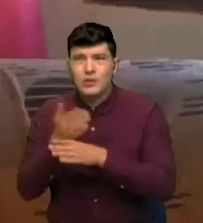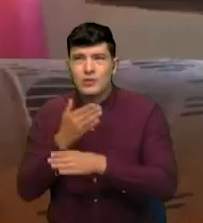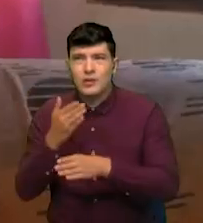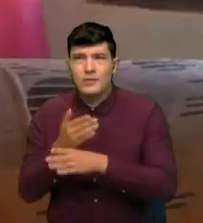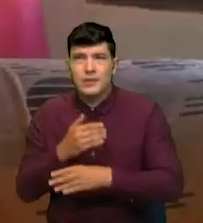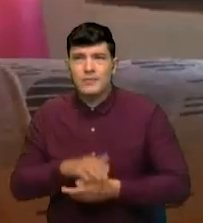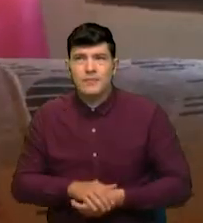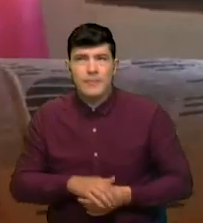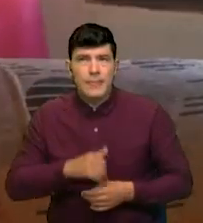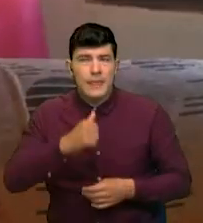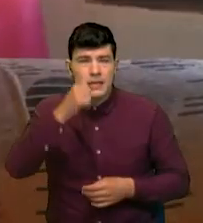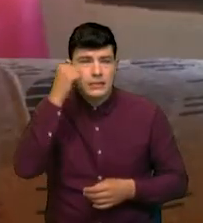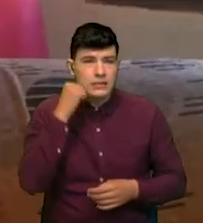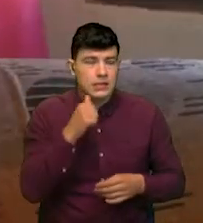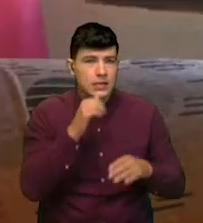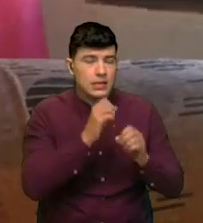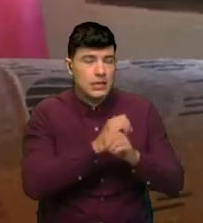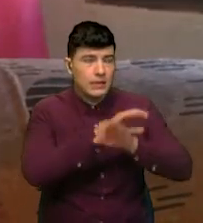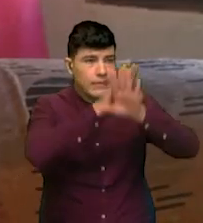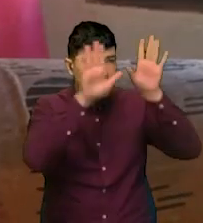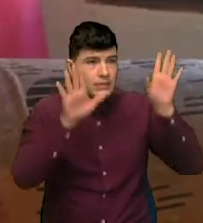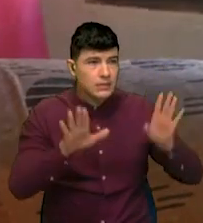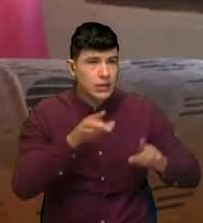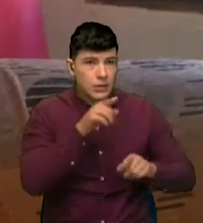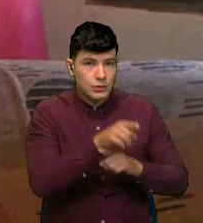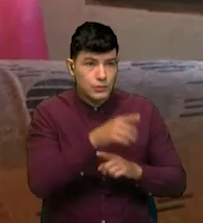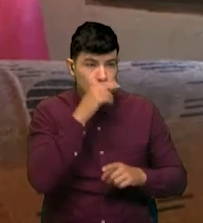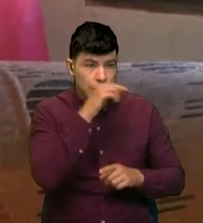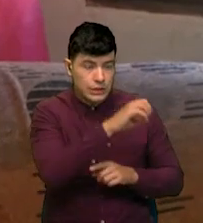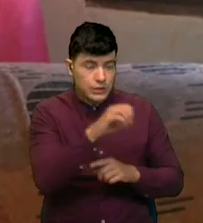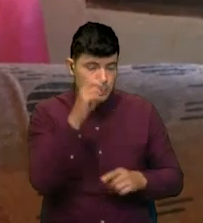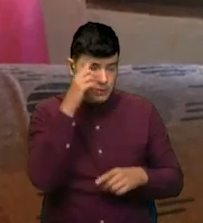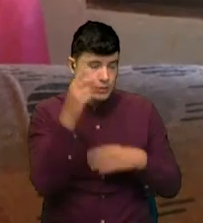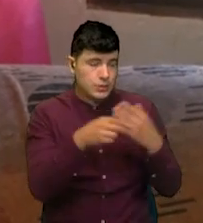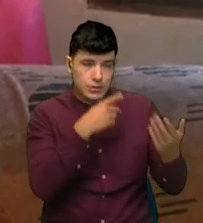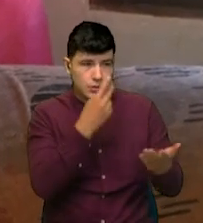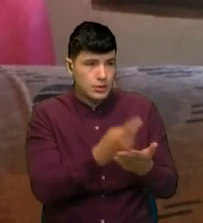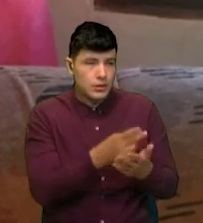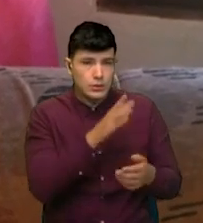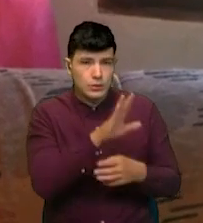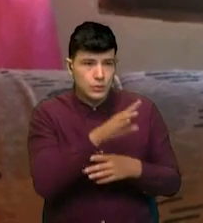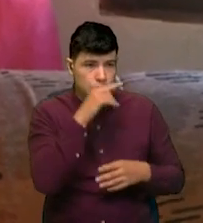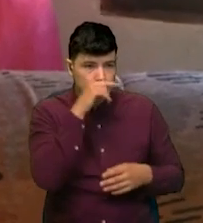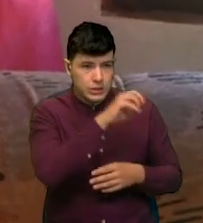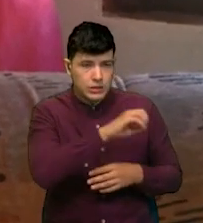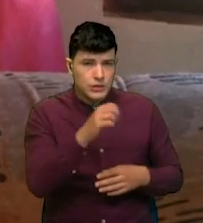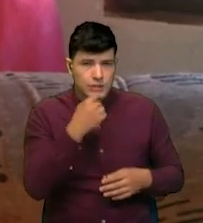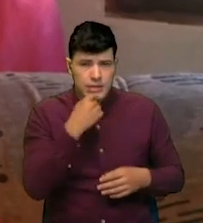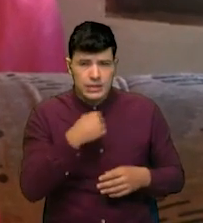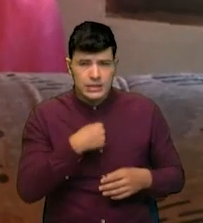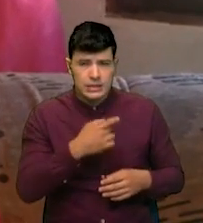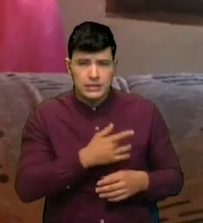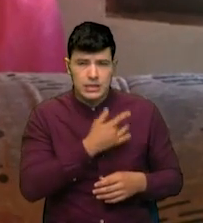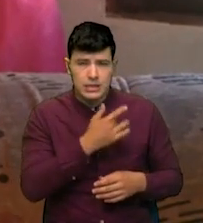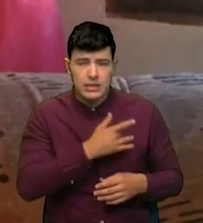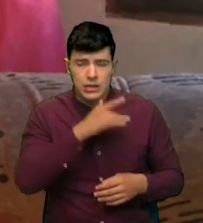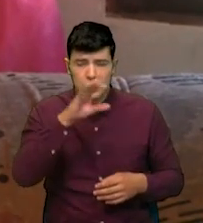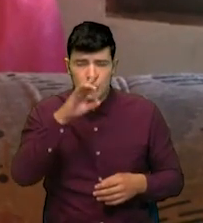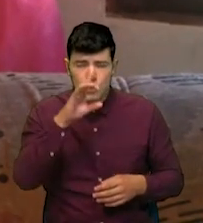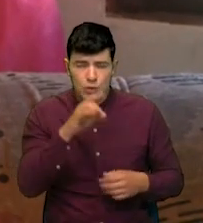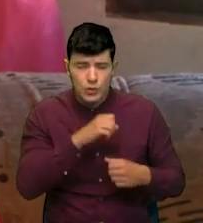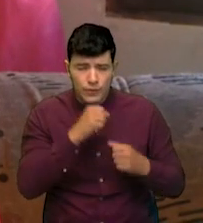ayer en la mañana el niño tuvo una recaída él me contó él me dice que tuvo un dolor fuerte que el niño